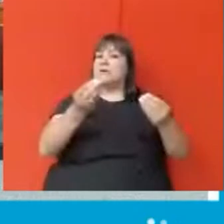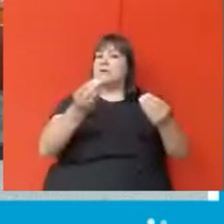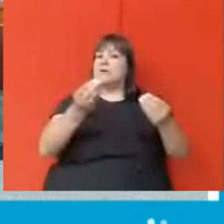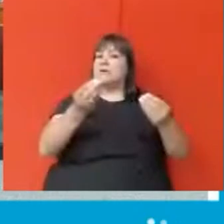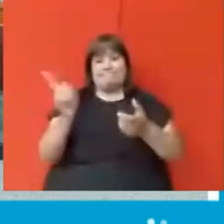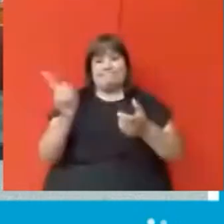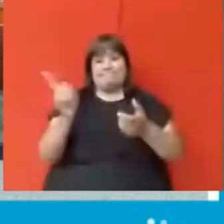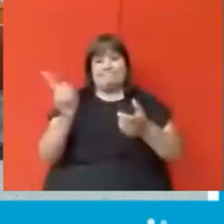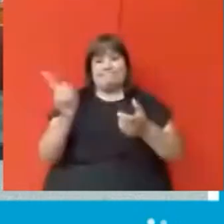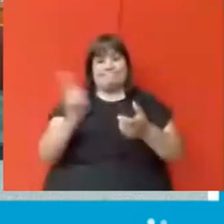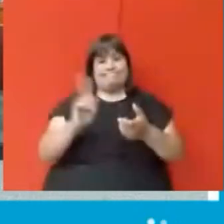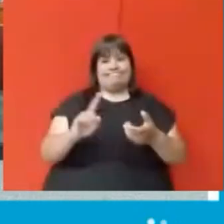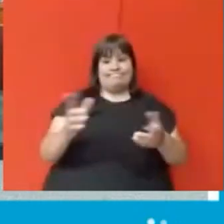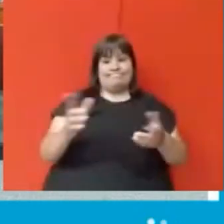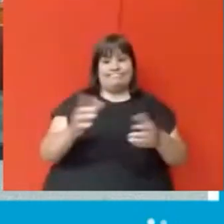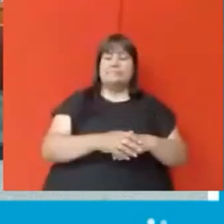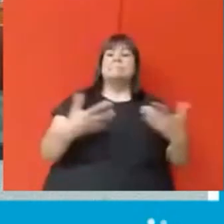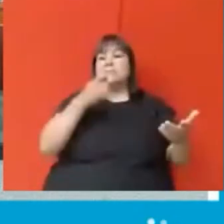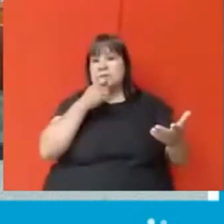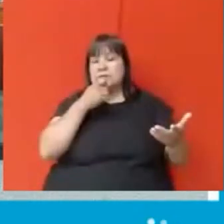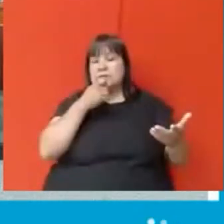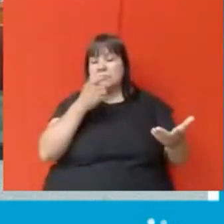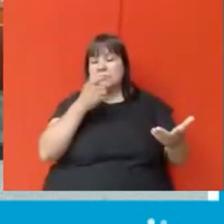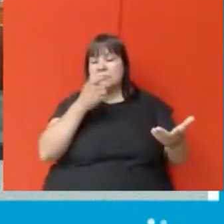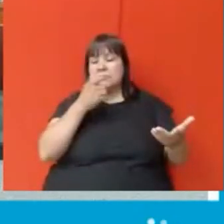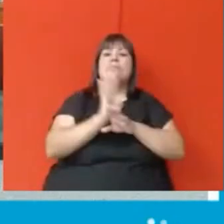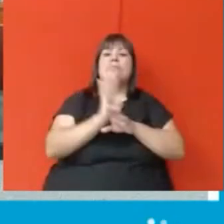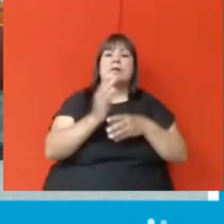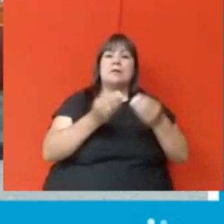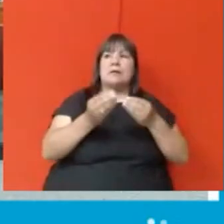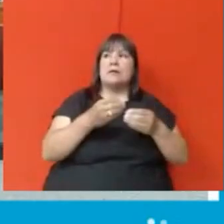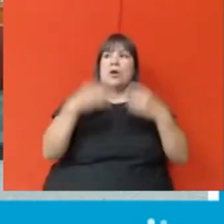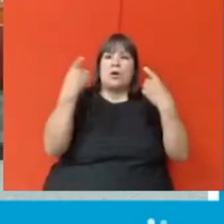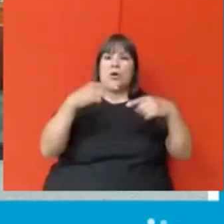capacitación y habilidades a los profesionales de la salud